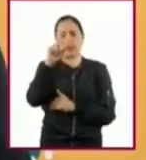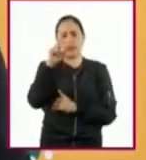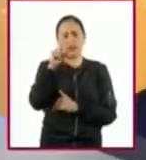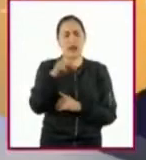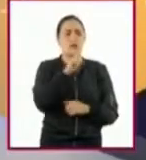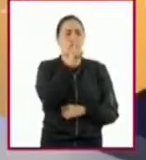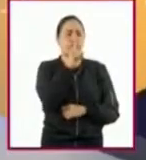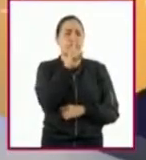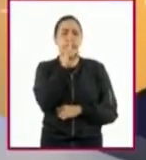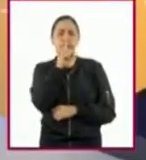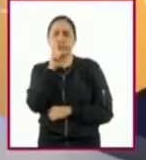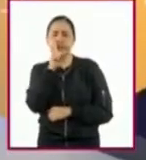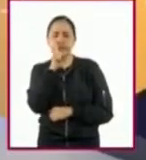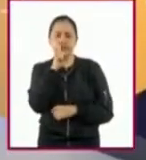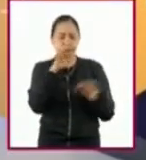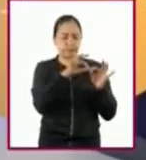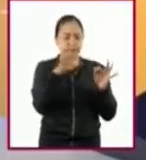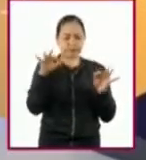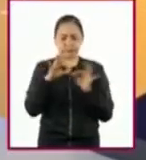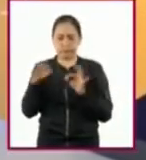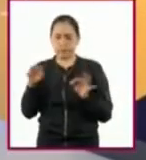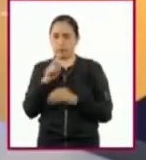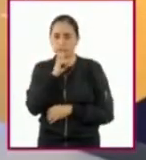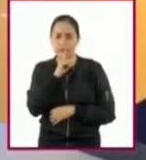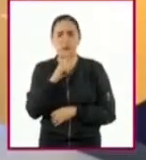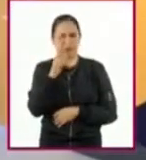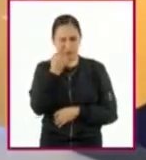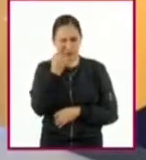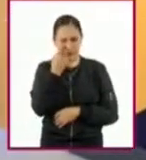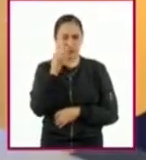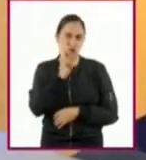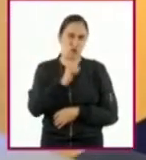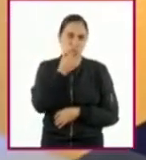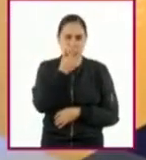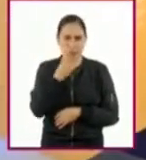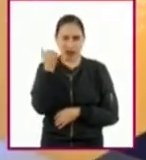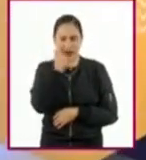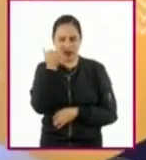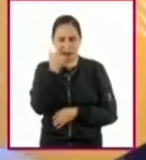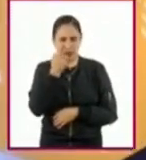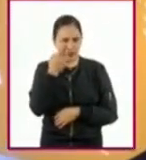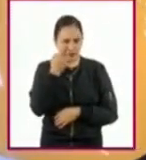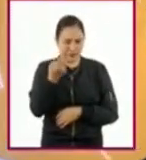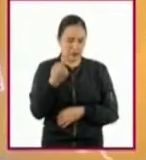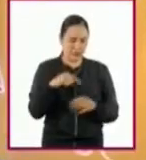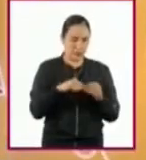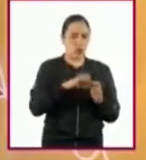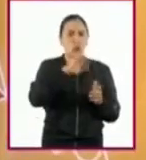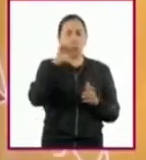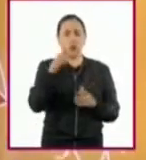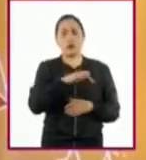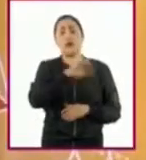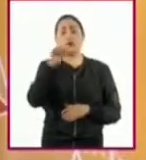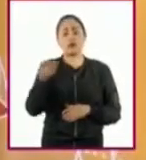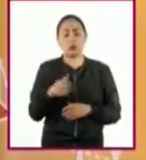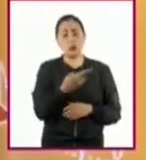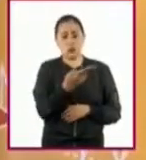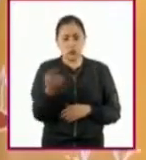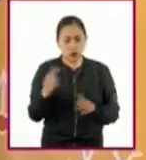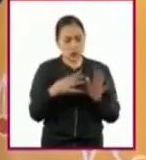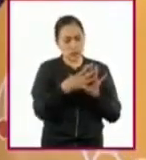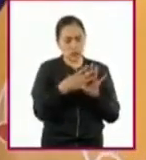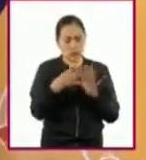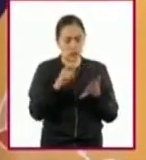medidas. Alumnas y alumnos, tomen nota de las medidas e intenten reproducir las figuras y las compararemos